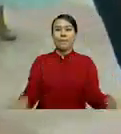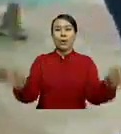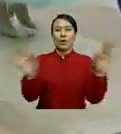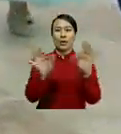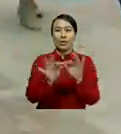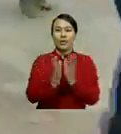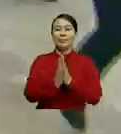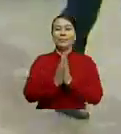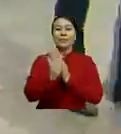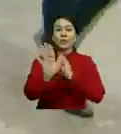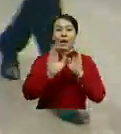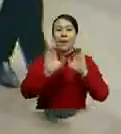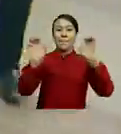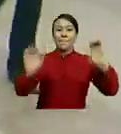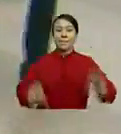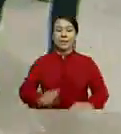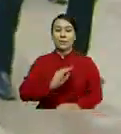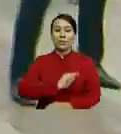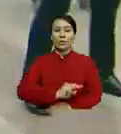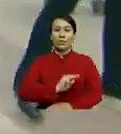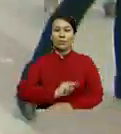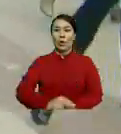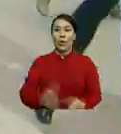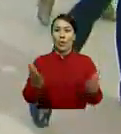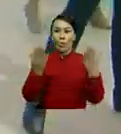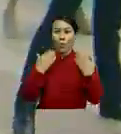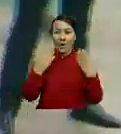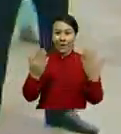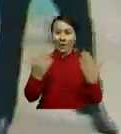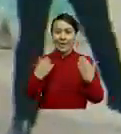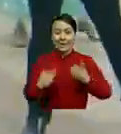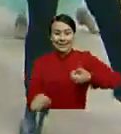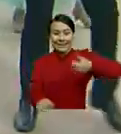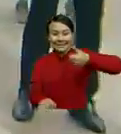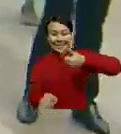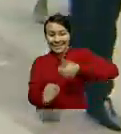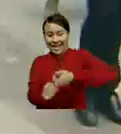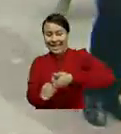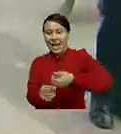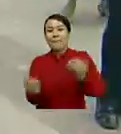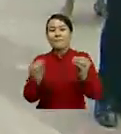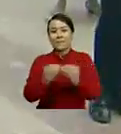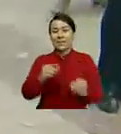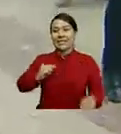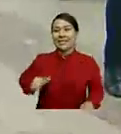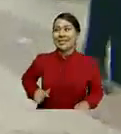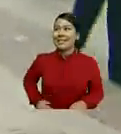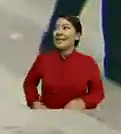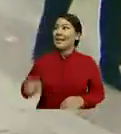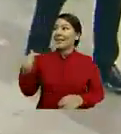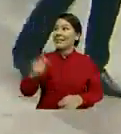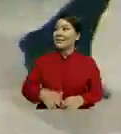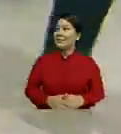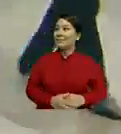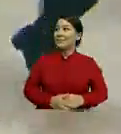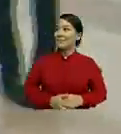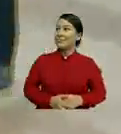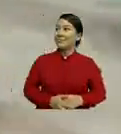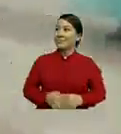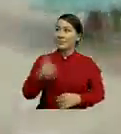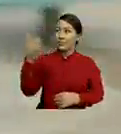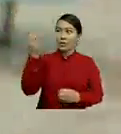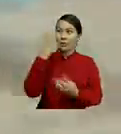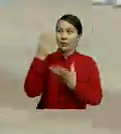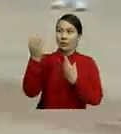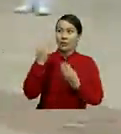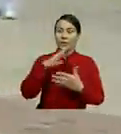empresa municipal de turismo de la urbe porteña, quien está dando detalles aquí de lo que será el evento del arranque de las